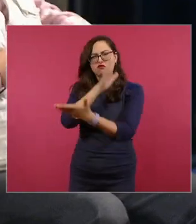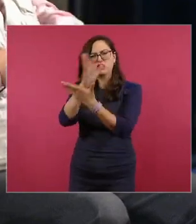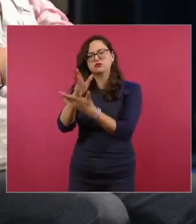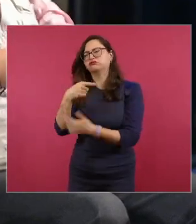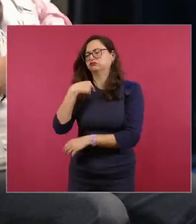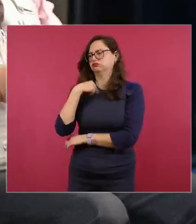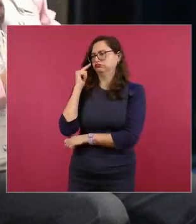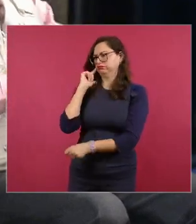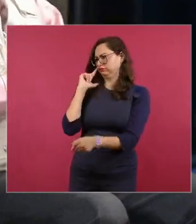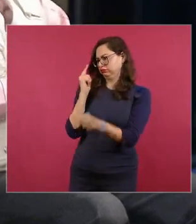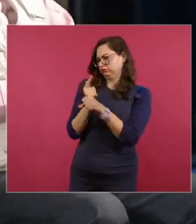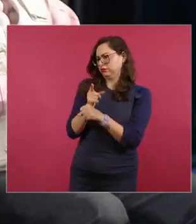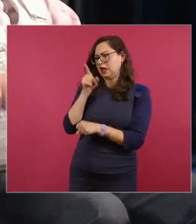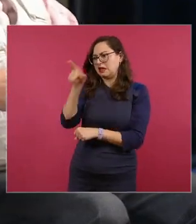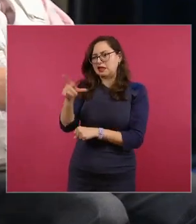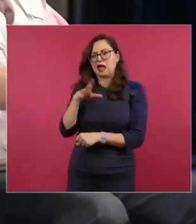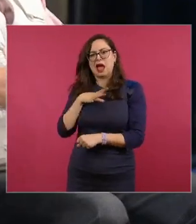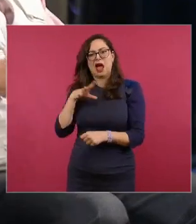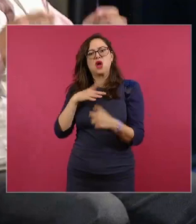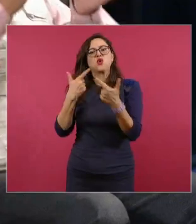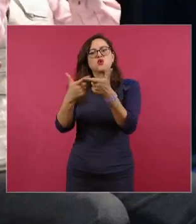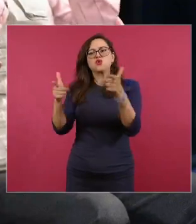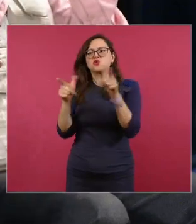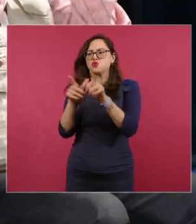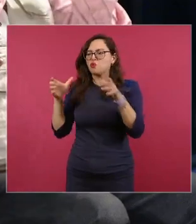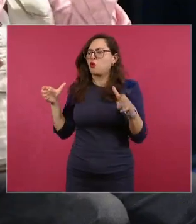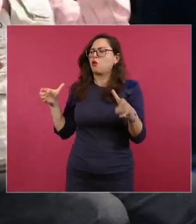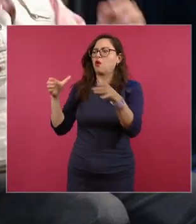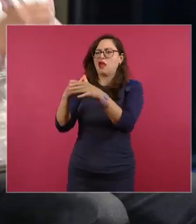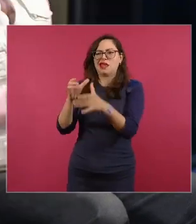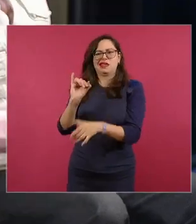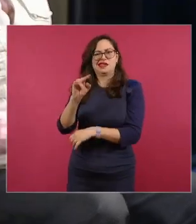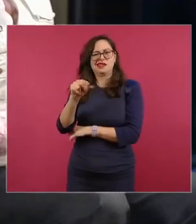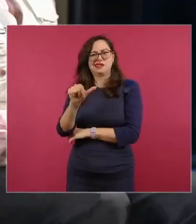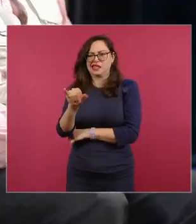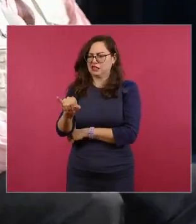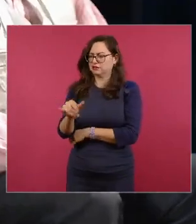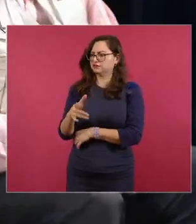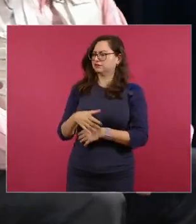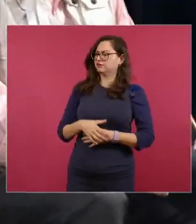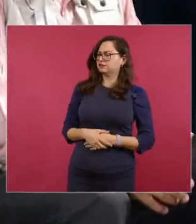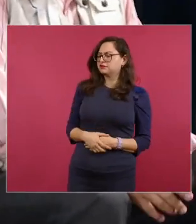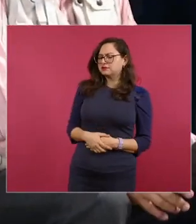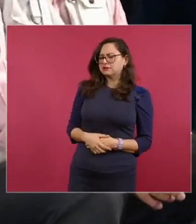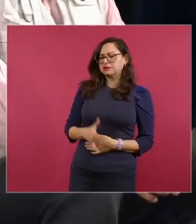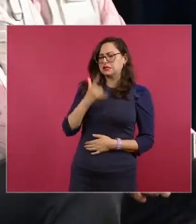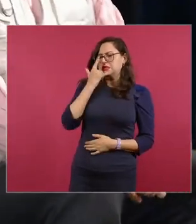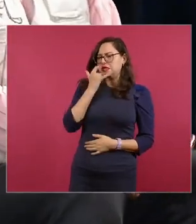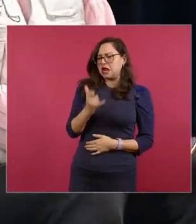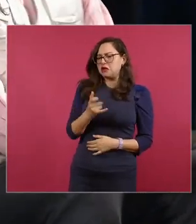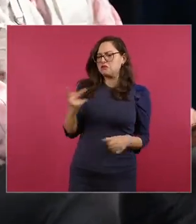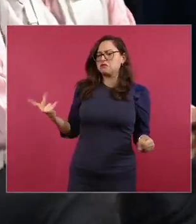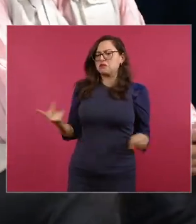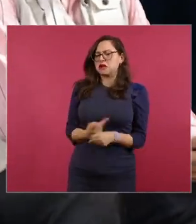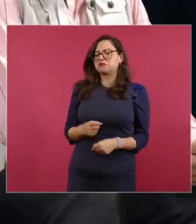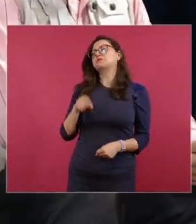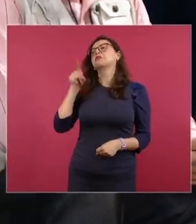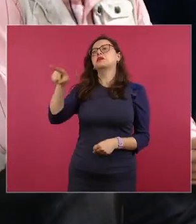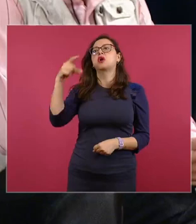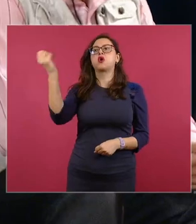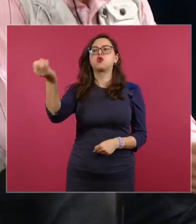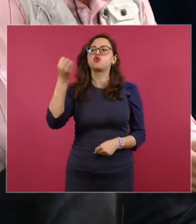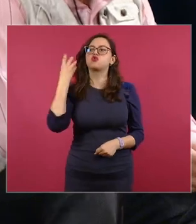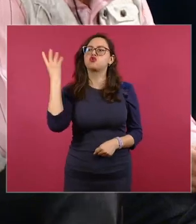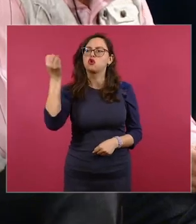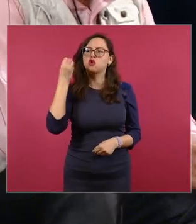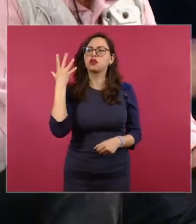presidente Adrián Alcalá. Asistieron a un congreso de telefonía móvil mundial, pero